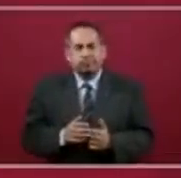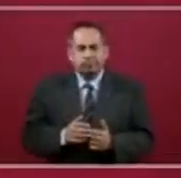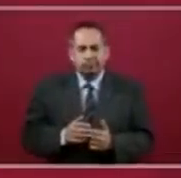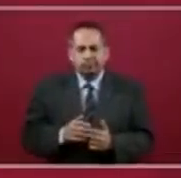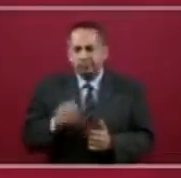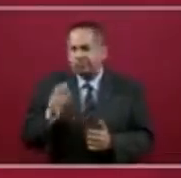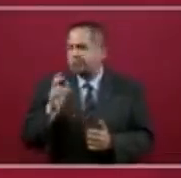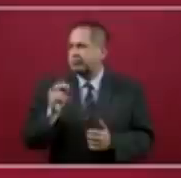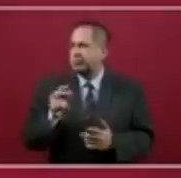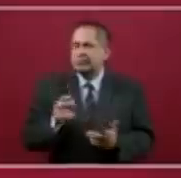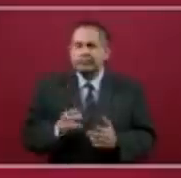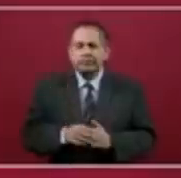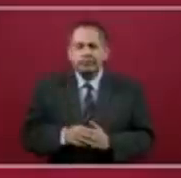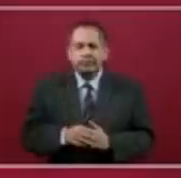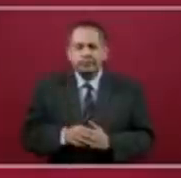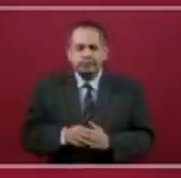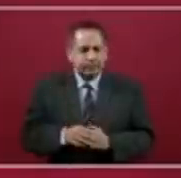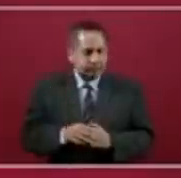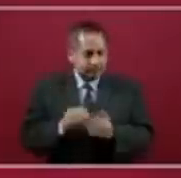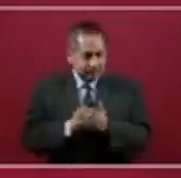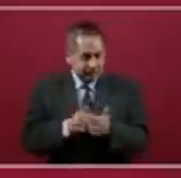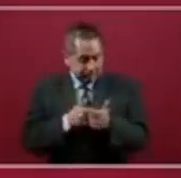no seguir